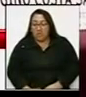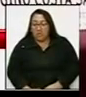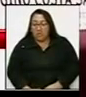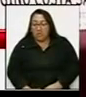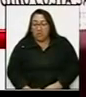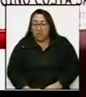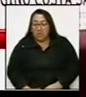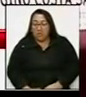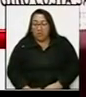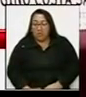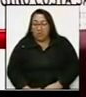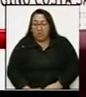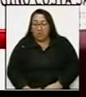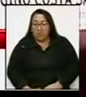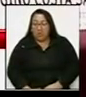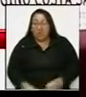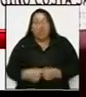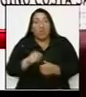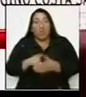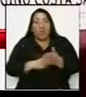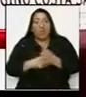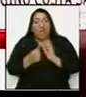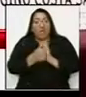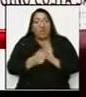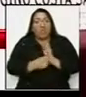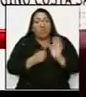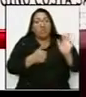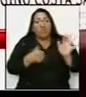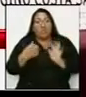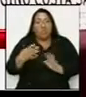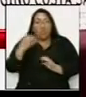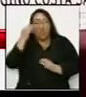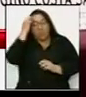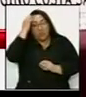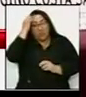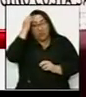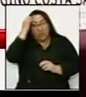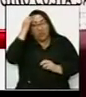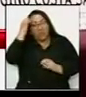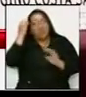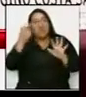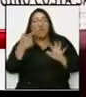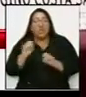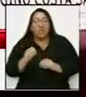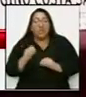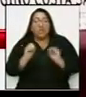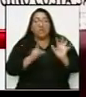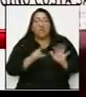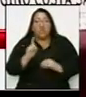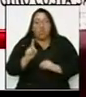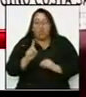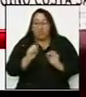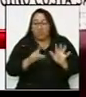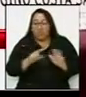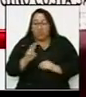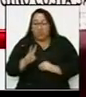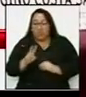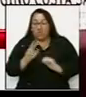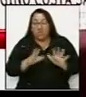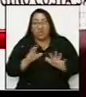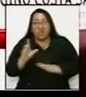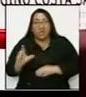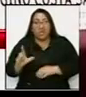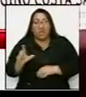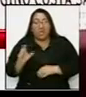refiero a la eliminación de los artículos 69, 70, 71, 72,